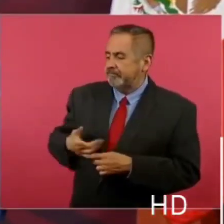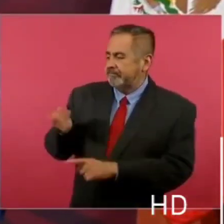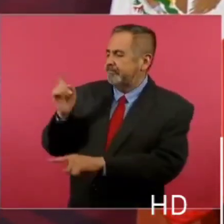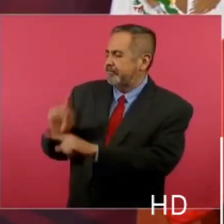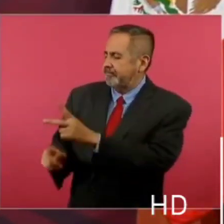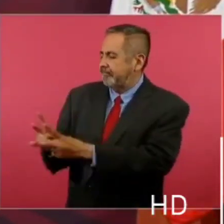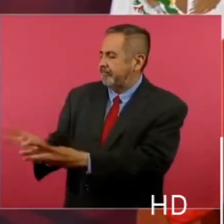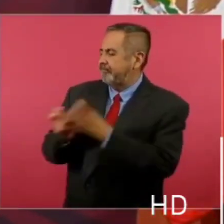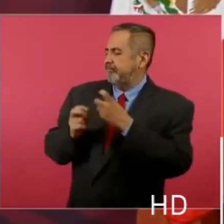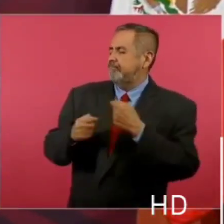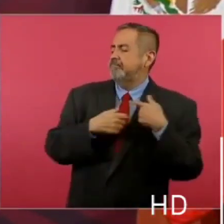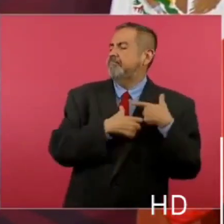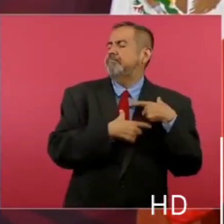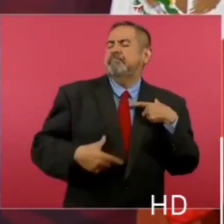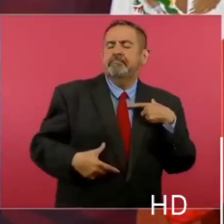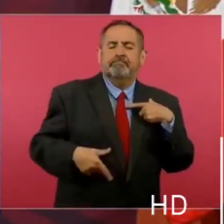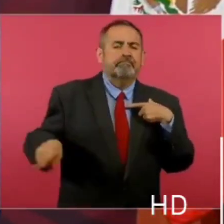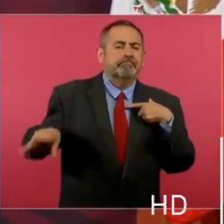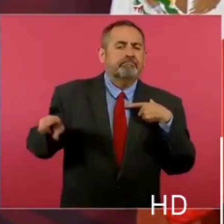2006.